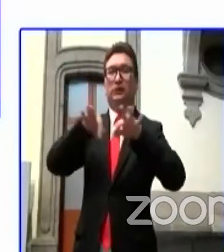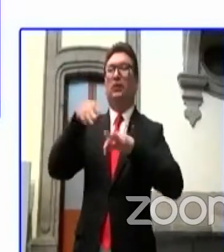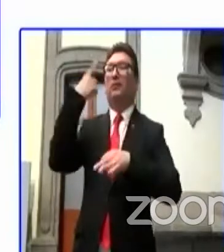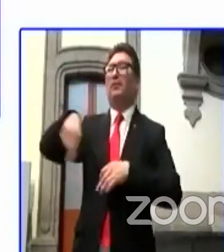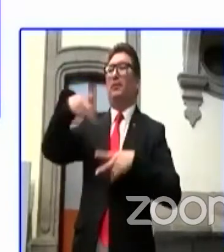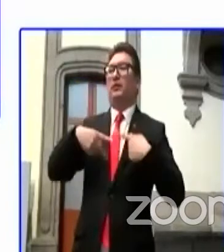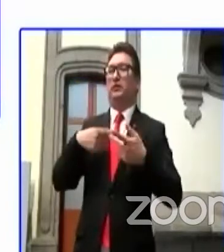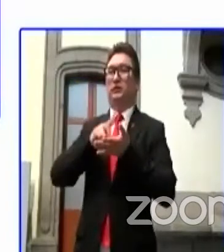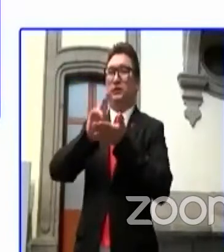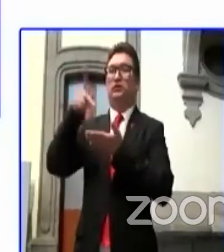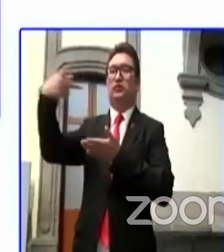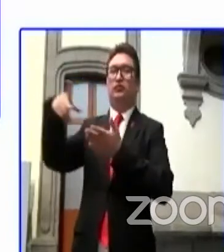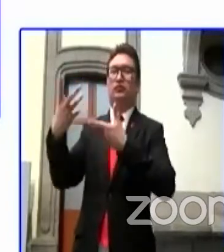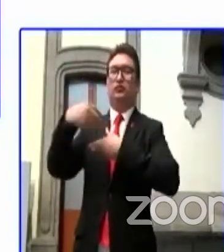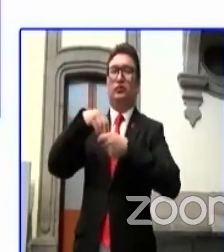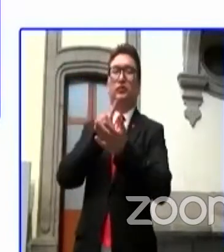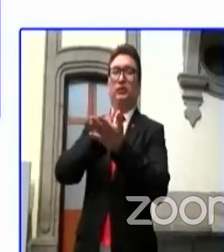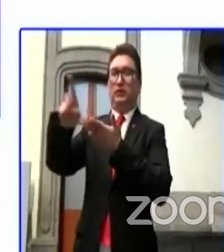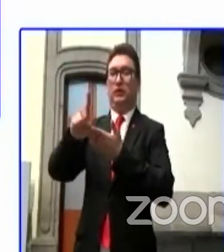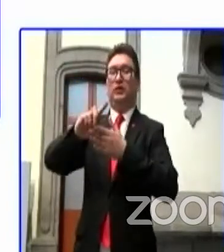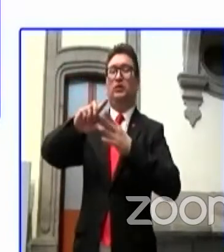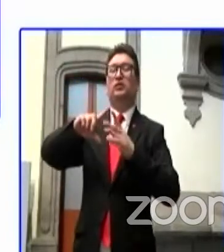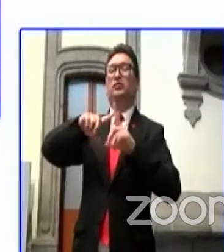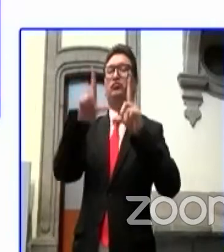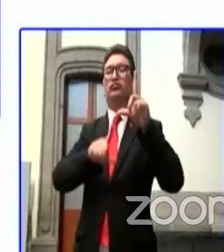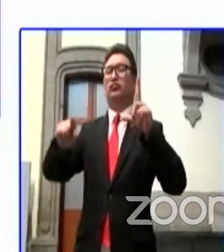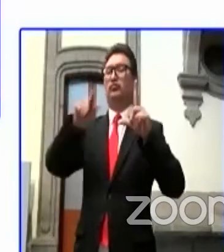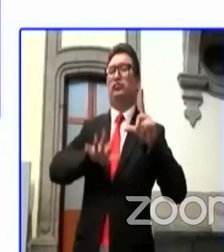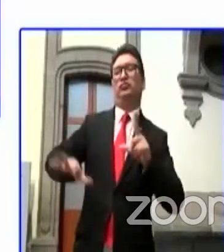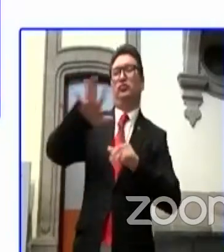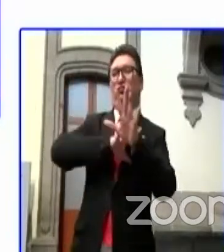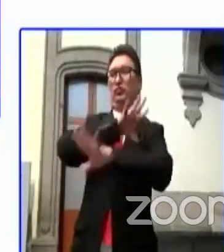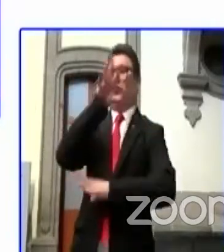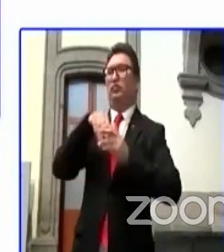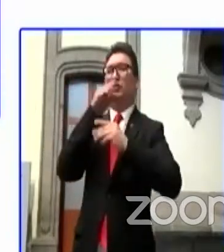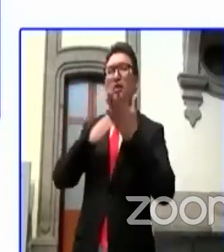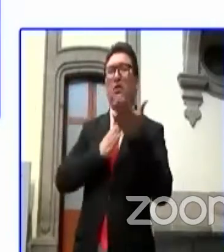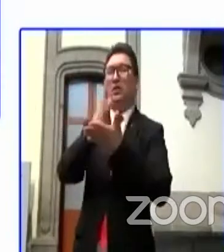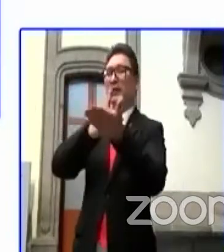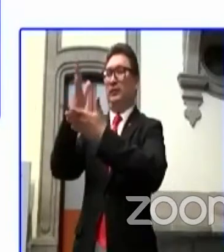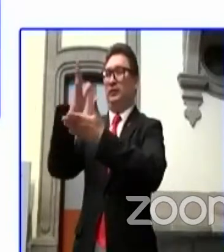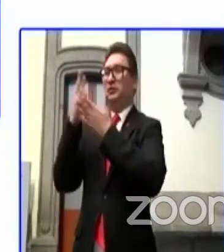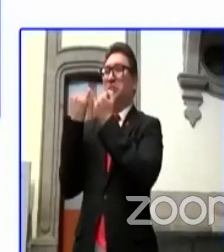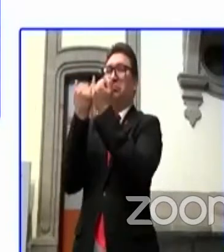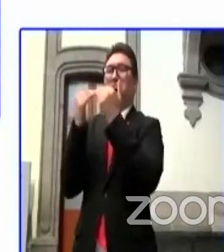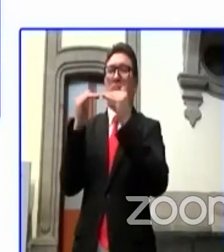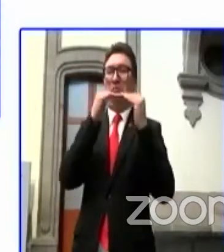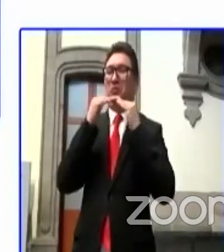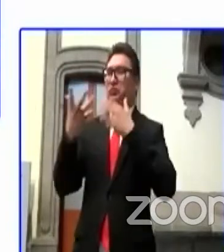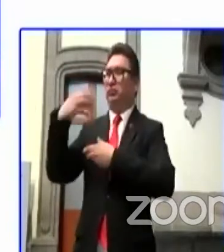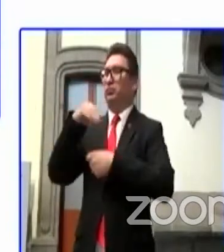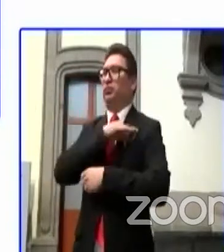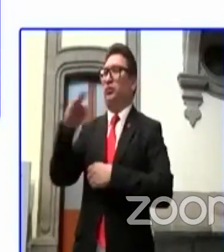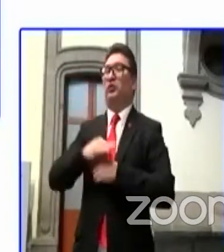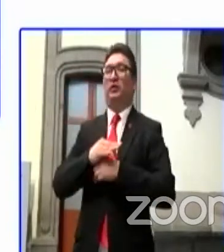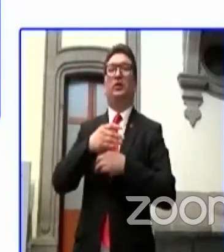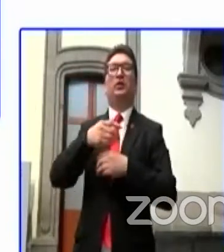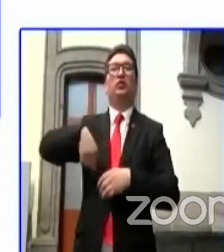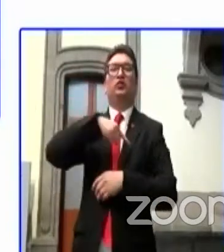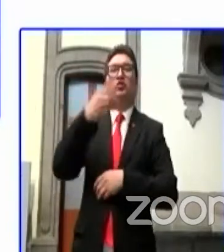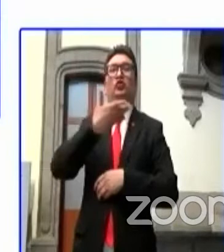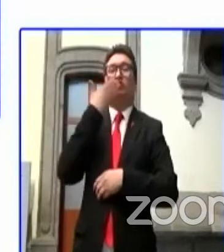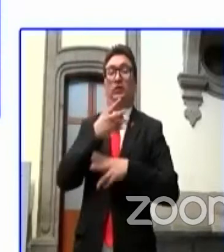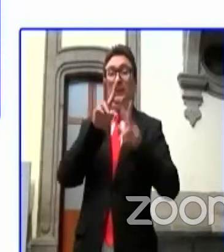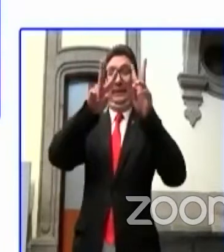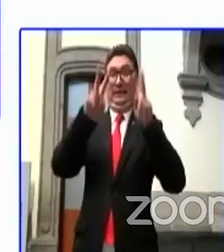seguir construyendo un país más accesible, igualitario e incluyente, en donde el lema "nada de nosotras